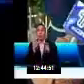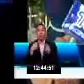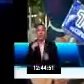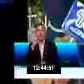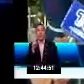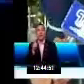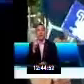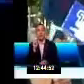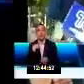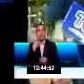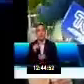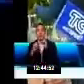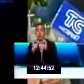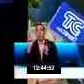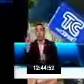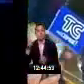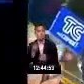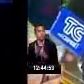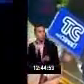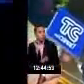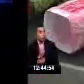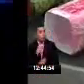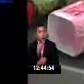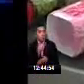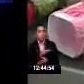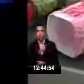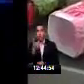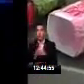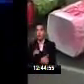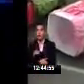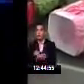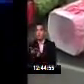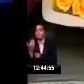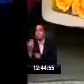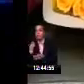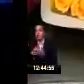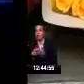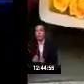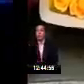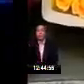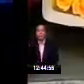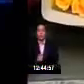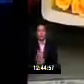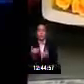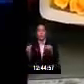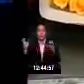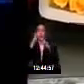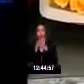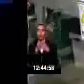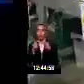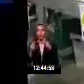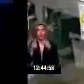su producto, ellos buscan otras alternativas. Serán otros países como Colombia, Kenia. De allí que esperan que las diferencias sean